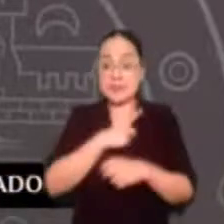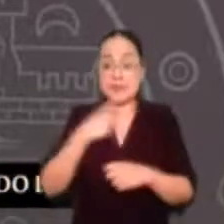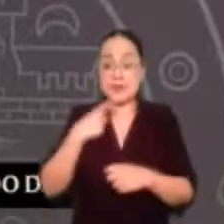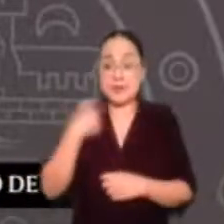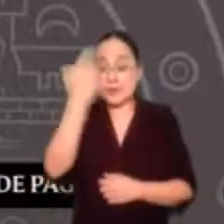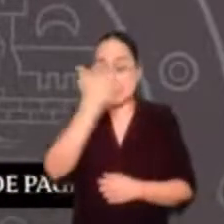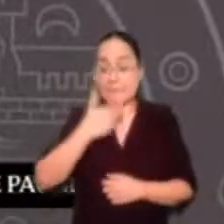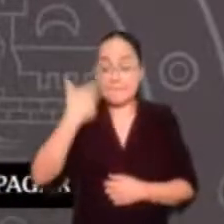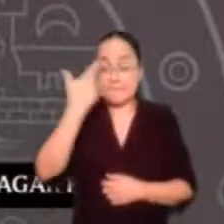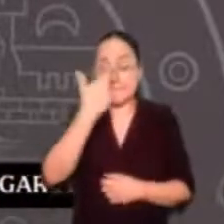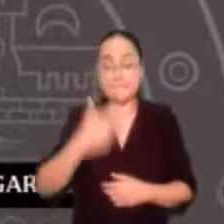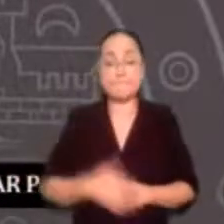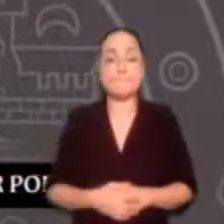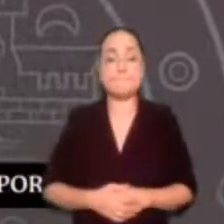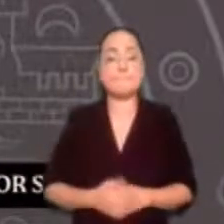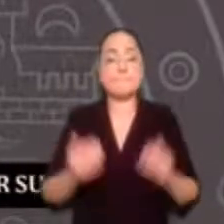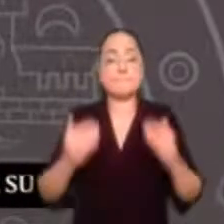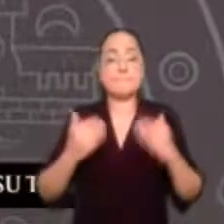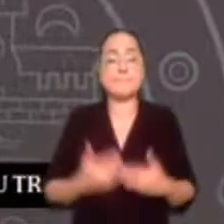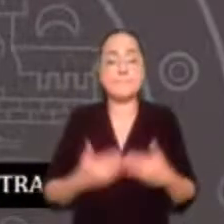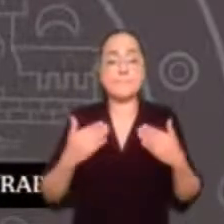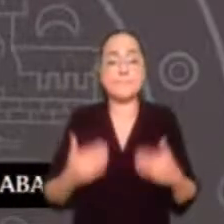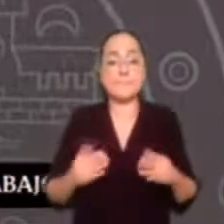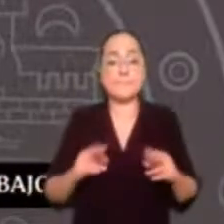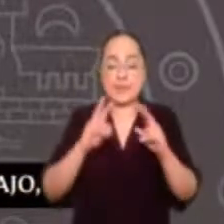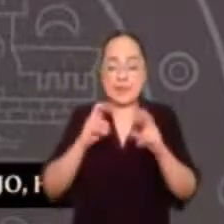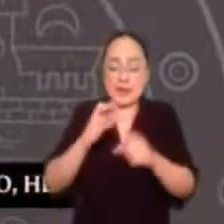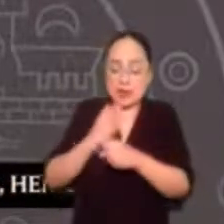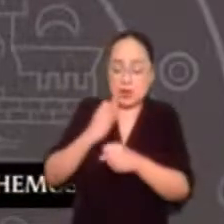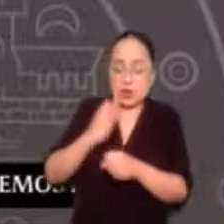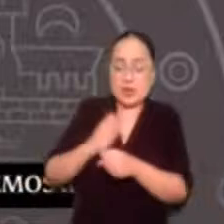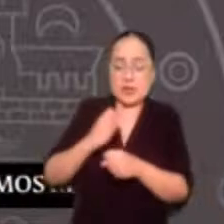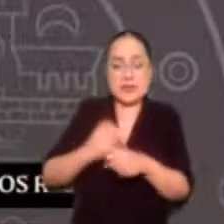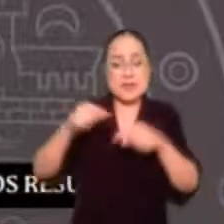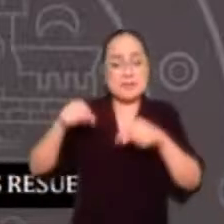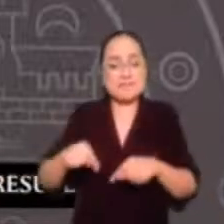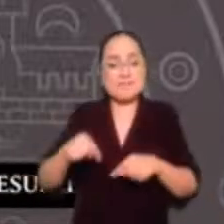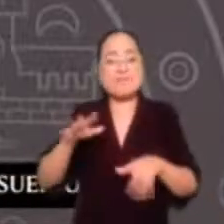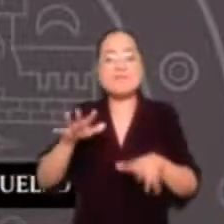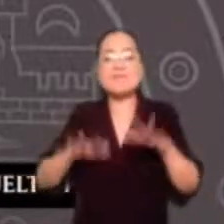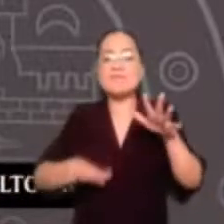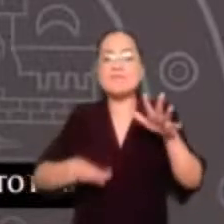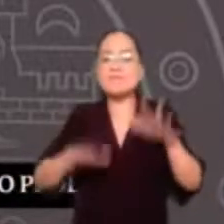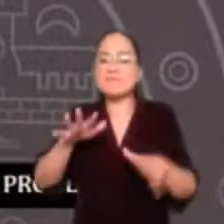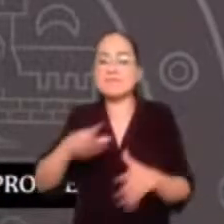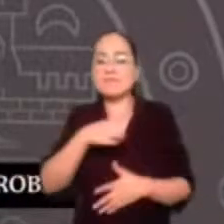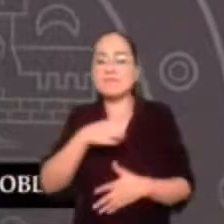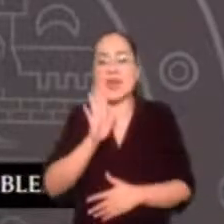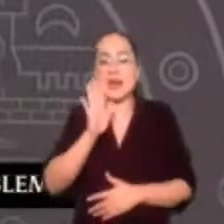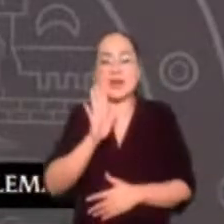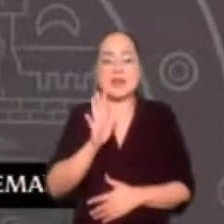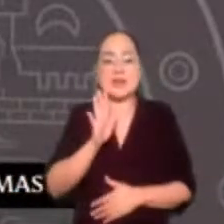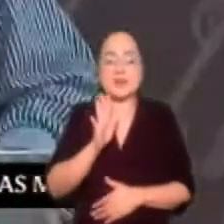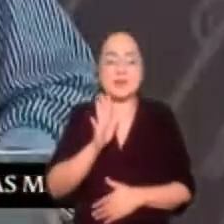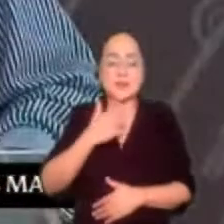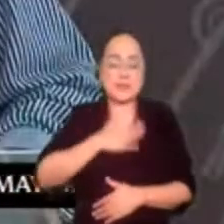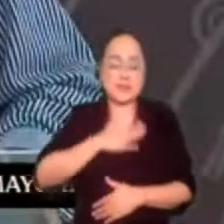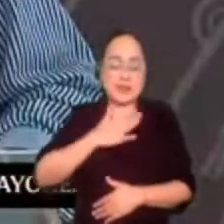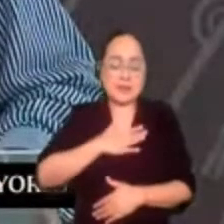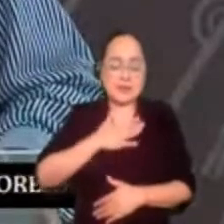Este tema que tenemos ahora es un tema que a veces tiene que ver con la displicencia, que en